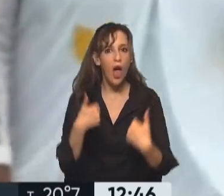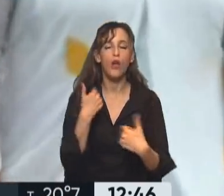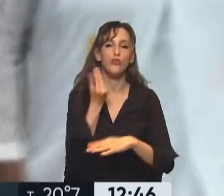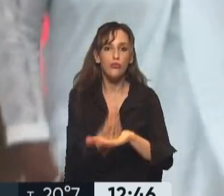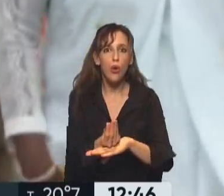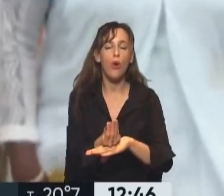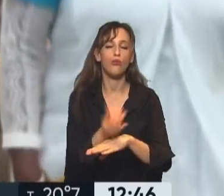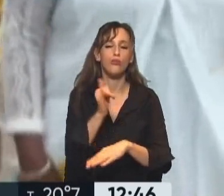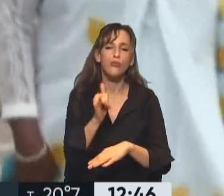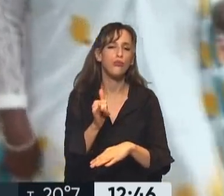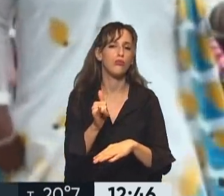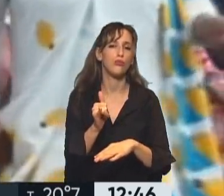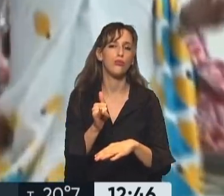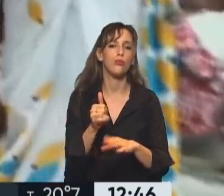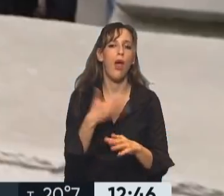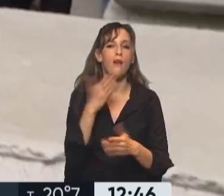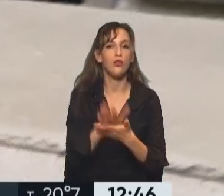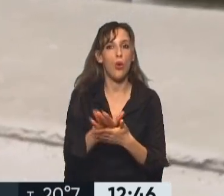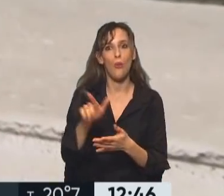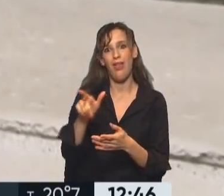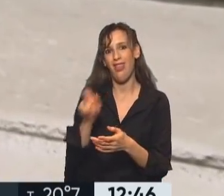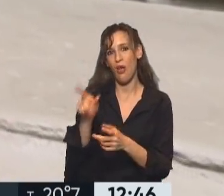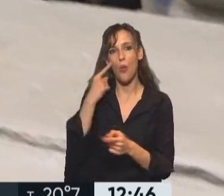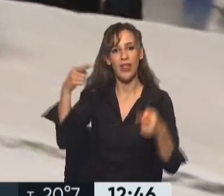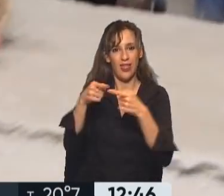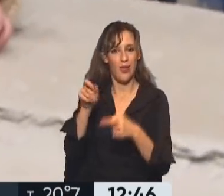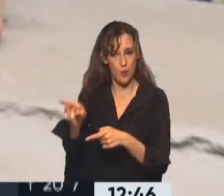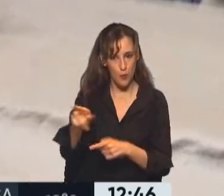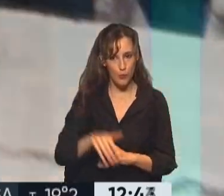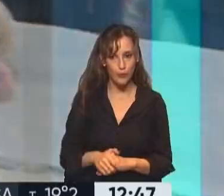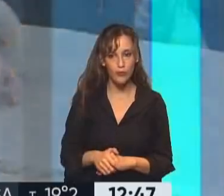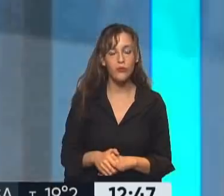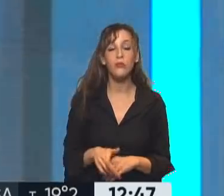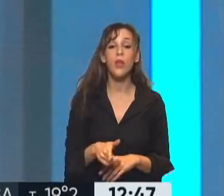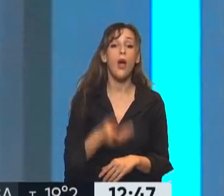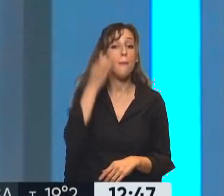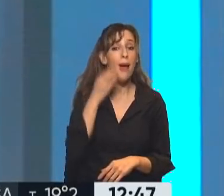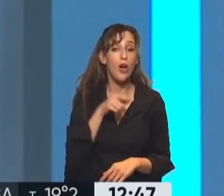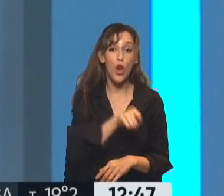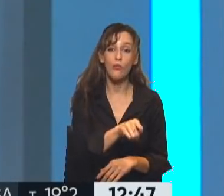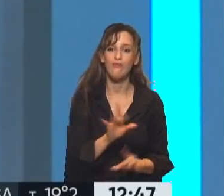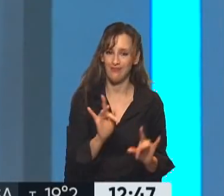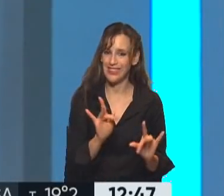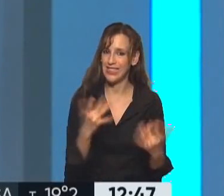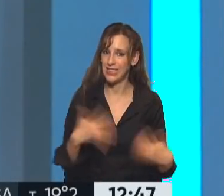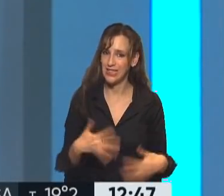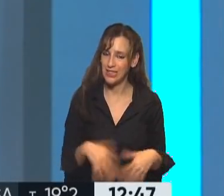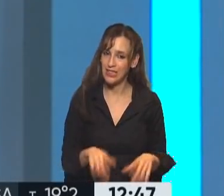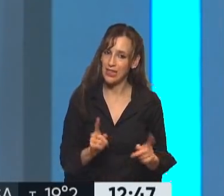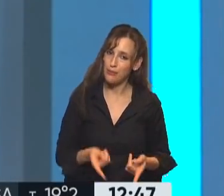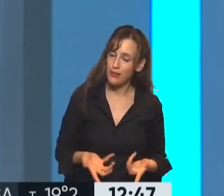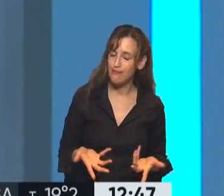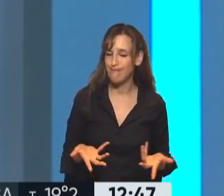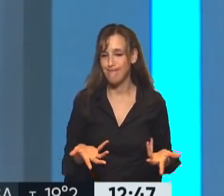intereses del electorado también de Marine Le Pen. Vamos a ver qué sucede. El problema para Macron es su dificultad también para sacarse este